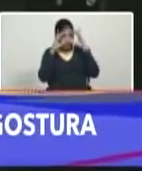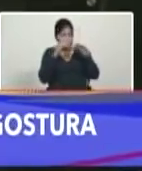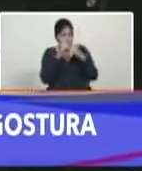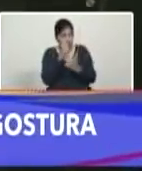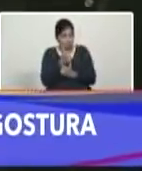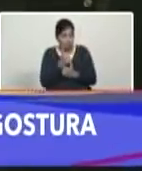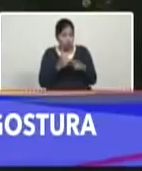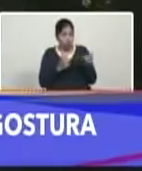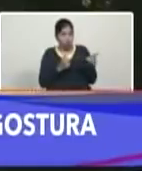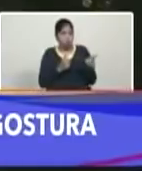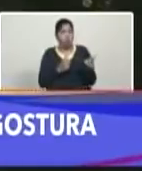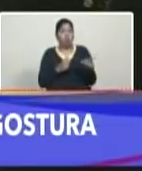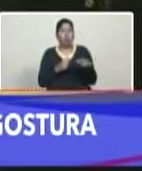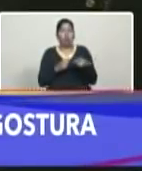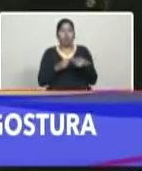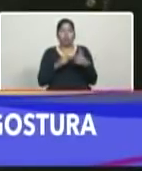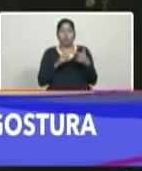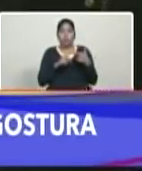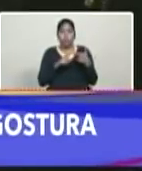vicepresidenta. Compañero